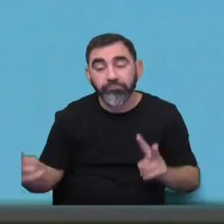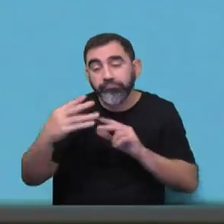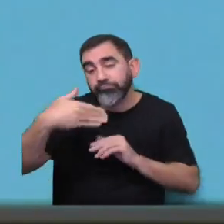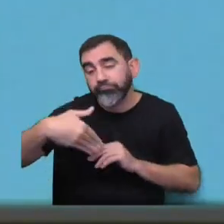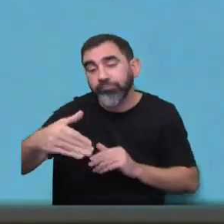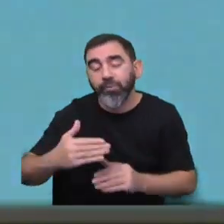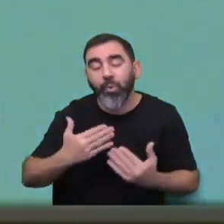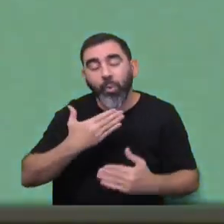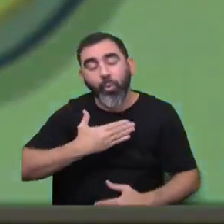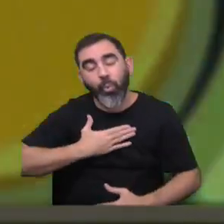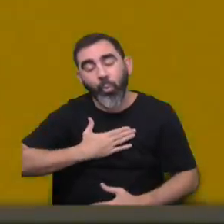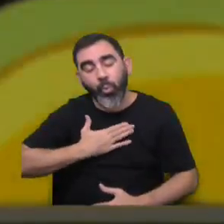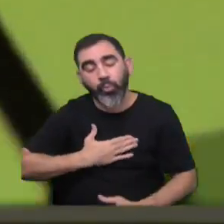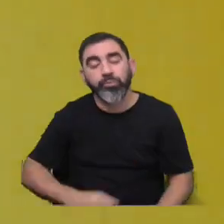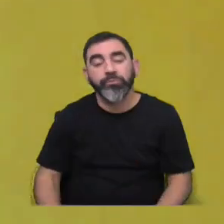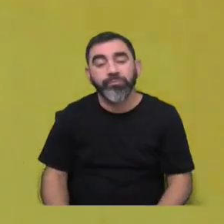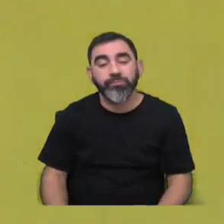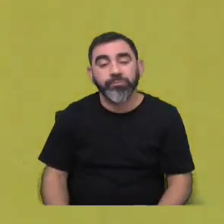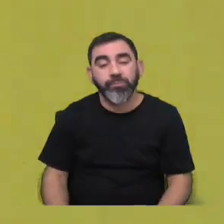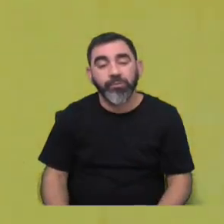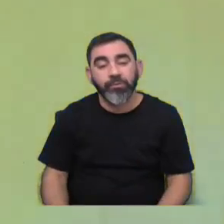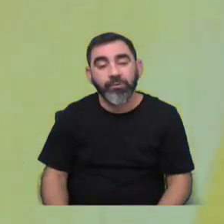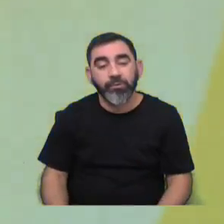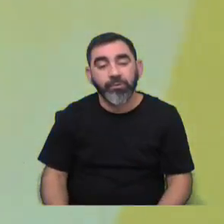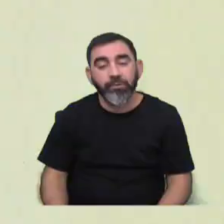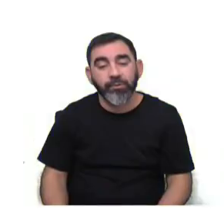bueno, muchísimas gracias. Hasta pronto.